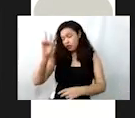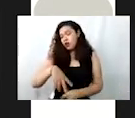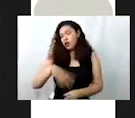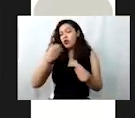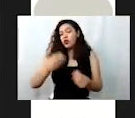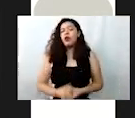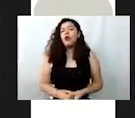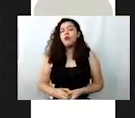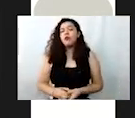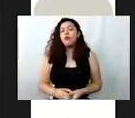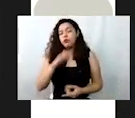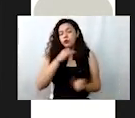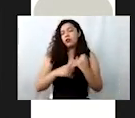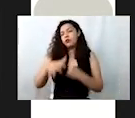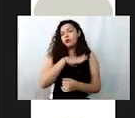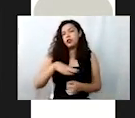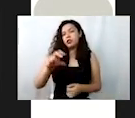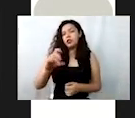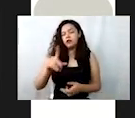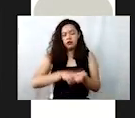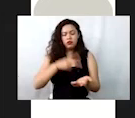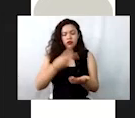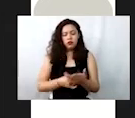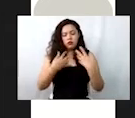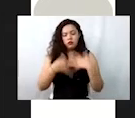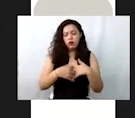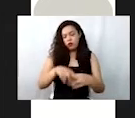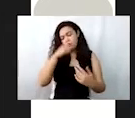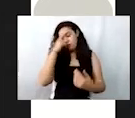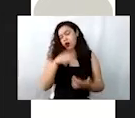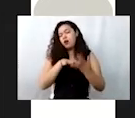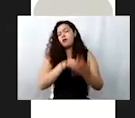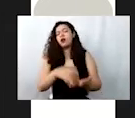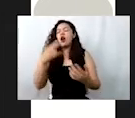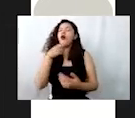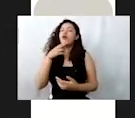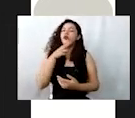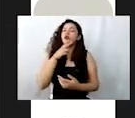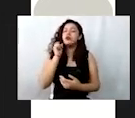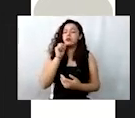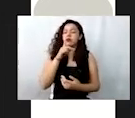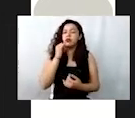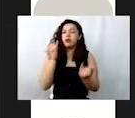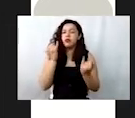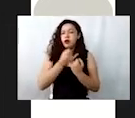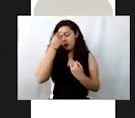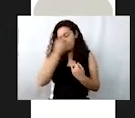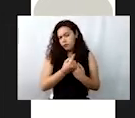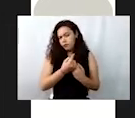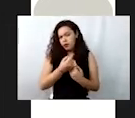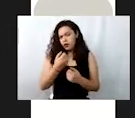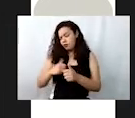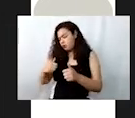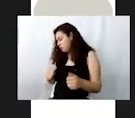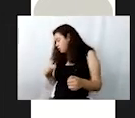la sociedad civil tiene una doble función, tanto para poder apoyar en la implementación y llegar a asegurar que nadie se quede atrás, y